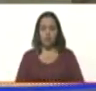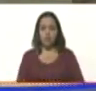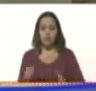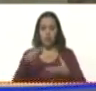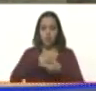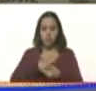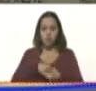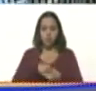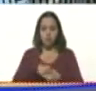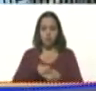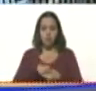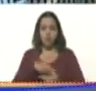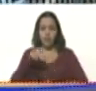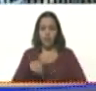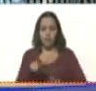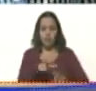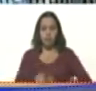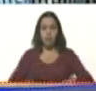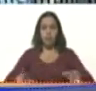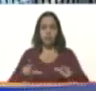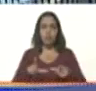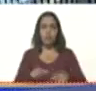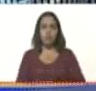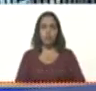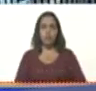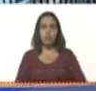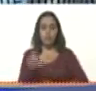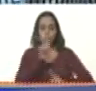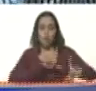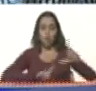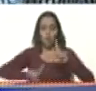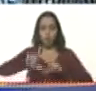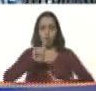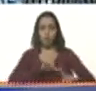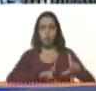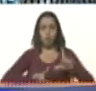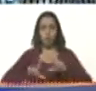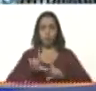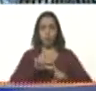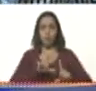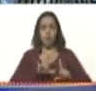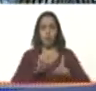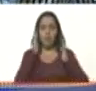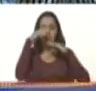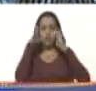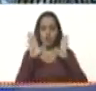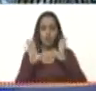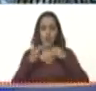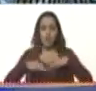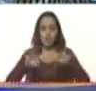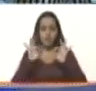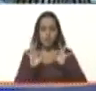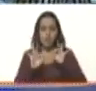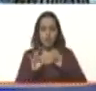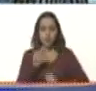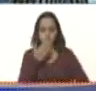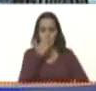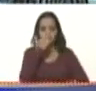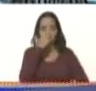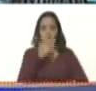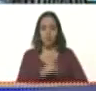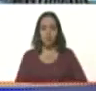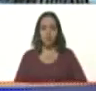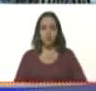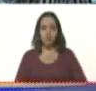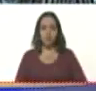a estas instalaciones este laboratorio y esta atención especial cardiorrespiratoria. Una de